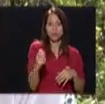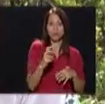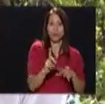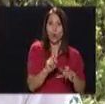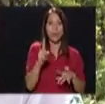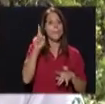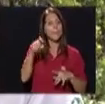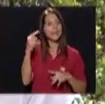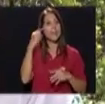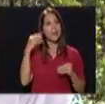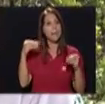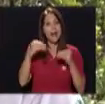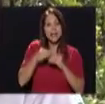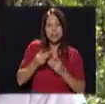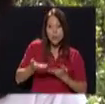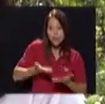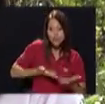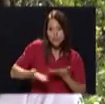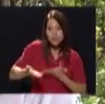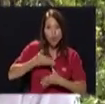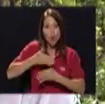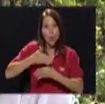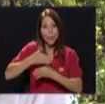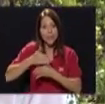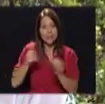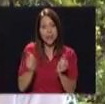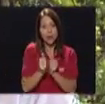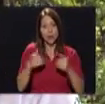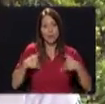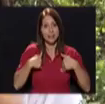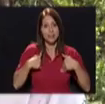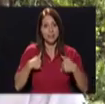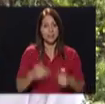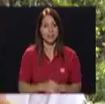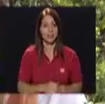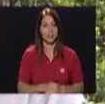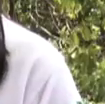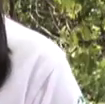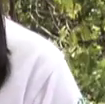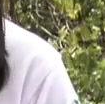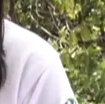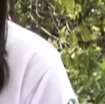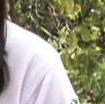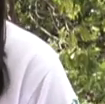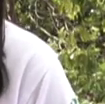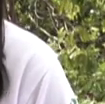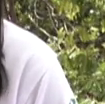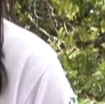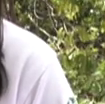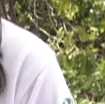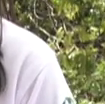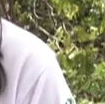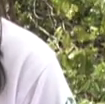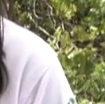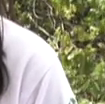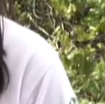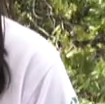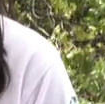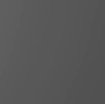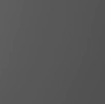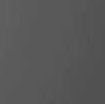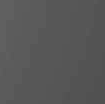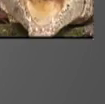¿verdad? Quitar como un poco esa noción de la invasión, ¿verdad? Y abrir un poco más el paradigma hacia lo que es la convivencia, ¿verdad?, con la vida